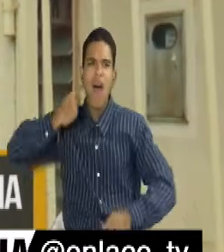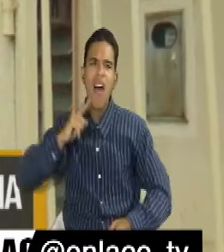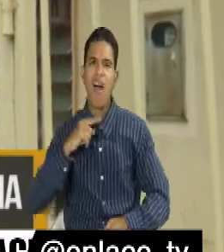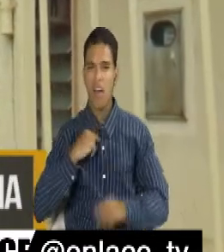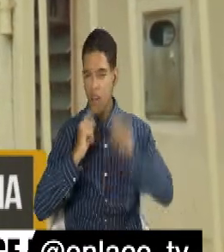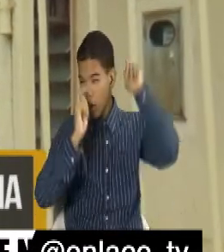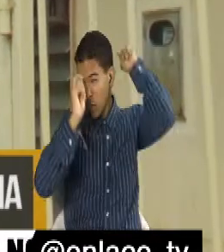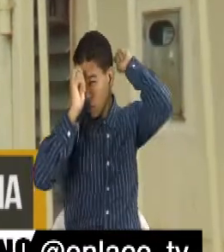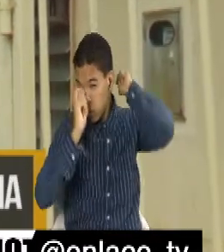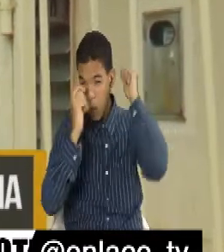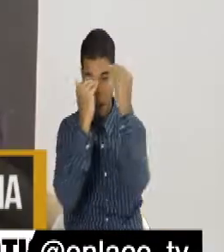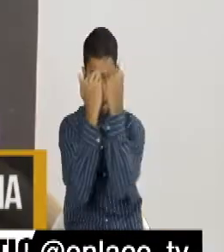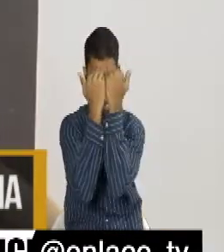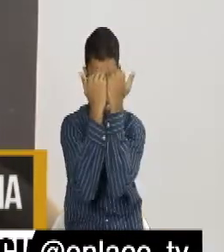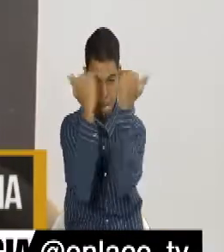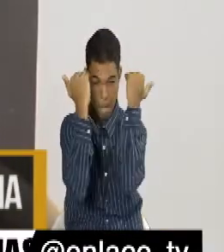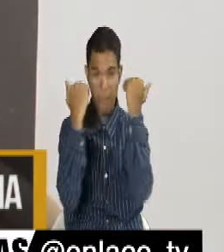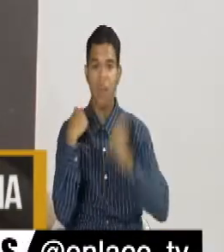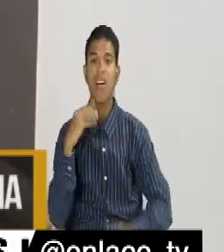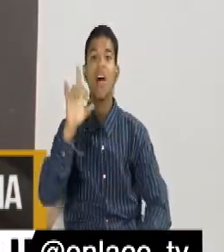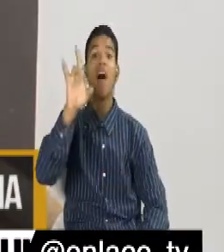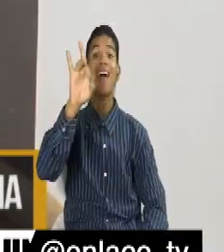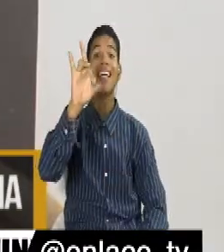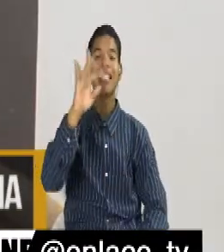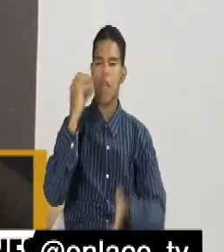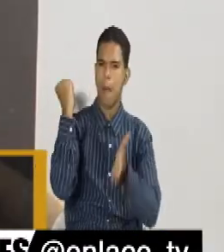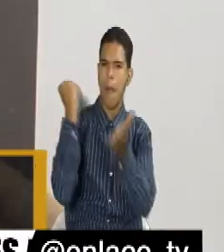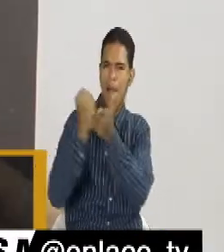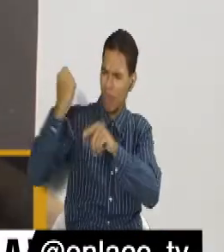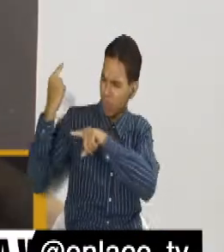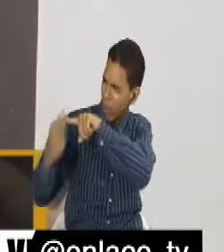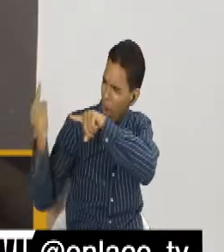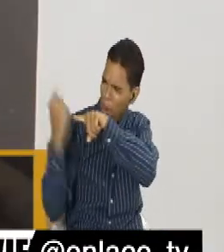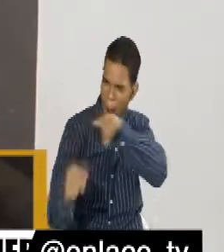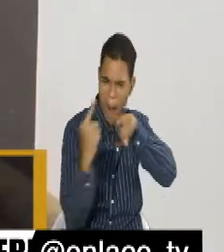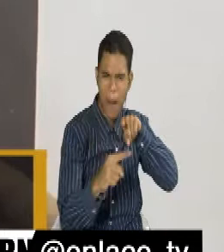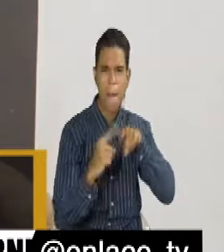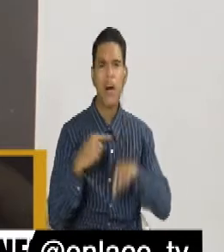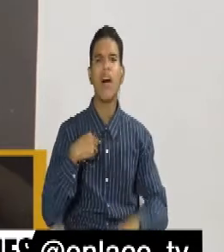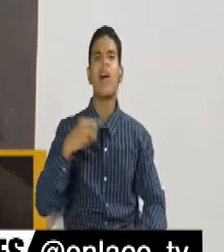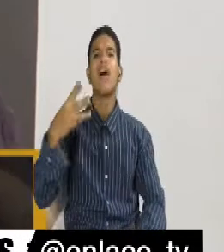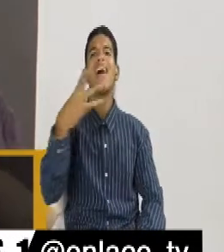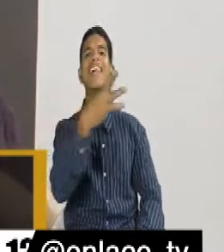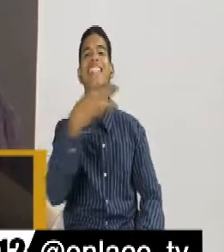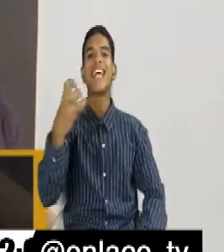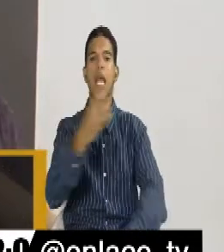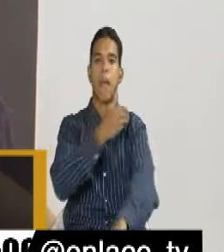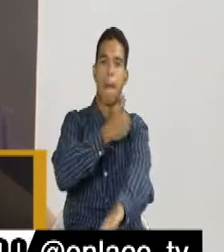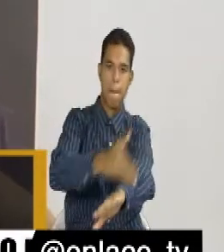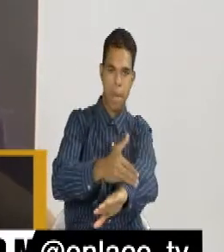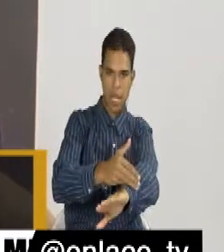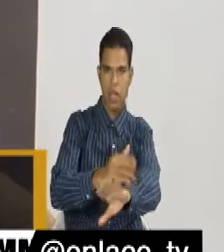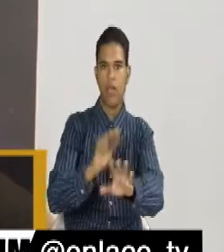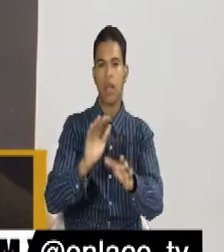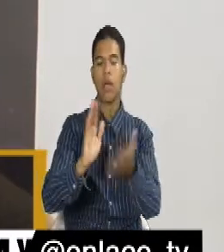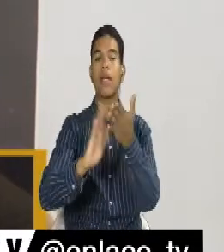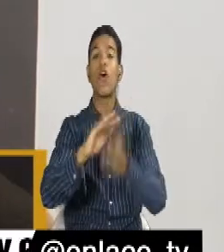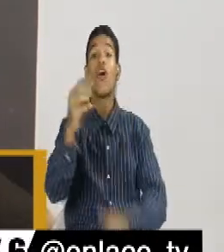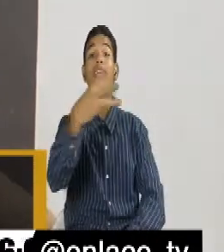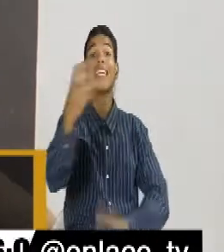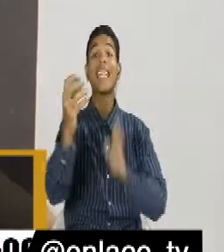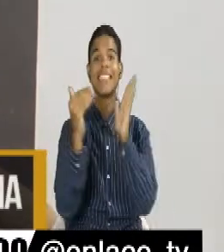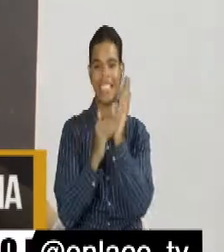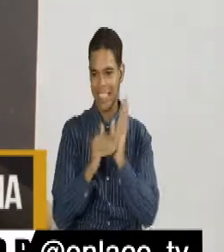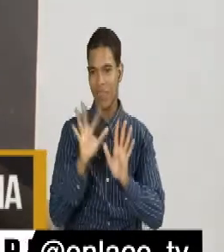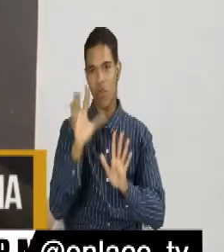cachuchas planas de diferentes colores y diferentes marcas. Se llevó 300 mil pesos, se llevó un portátil. Y se me llevó por